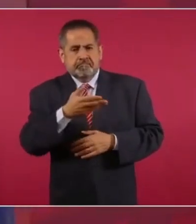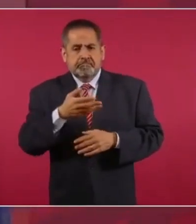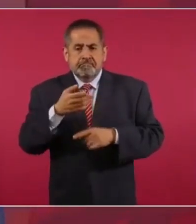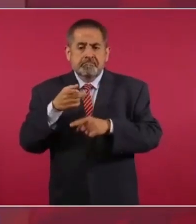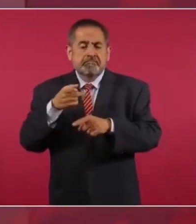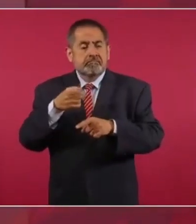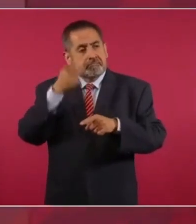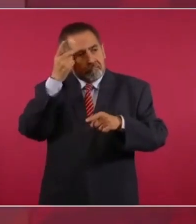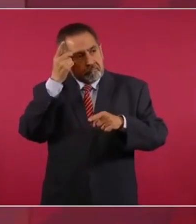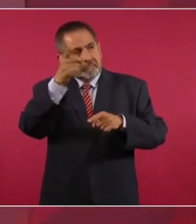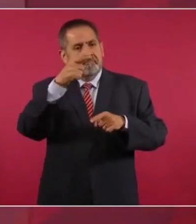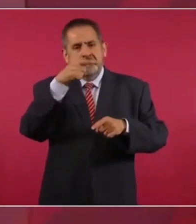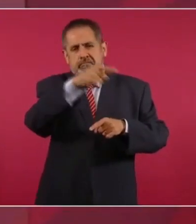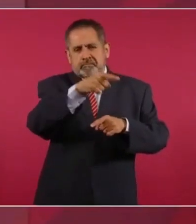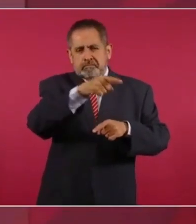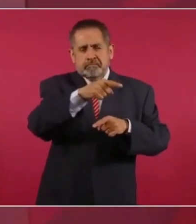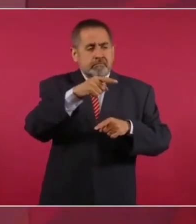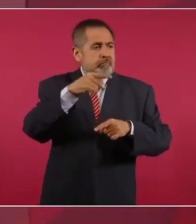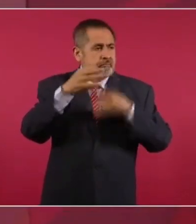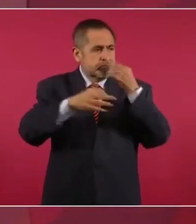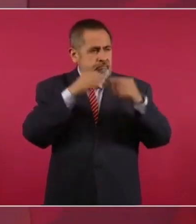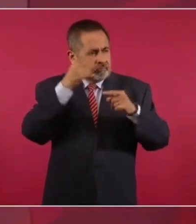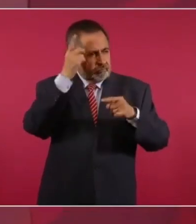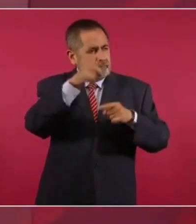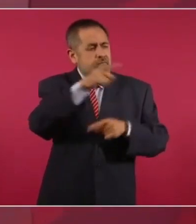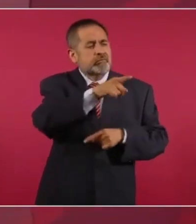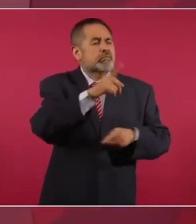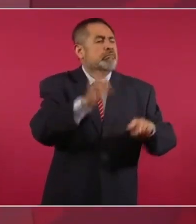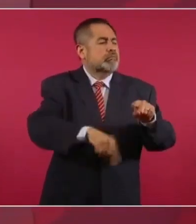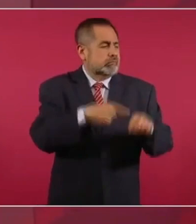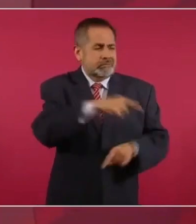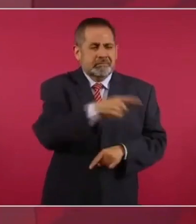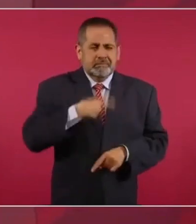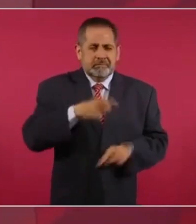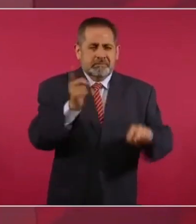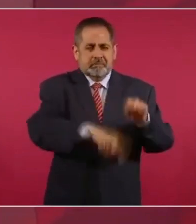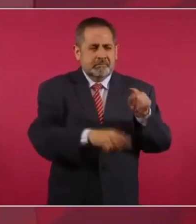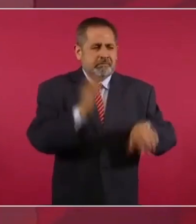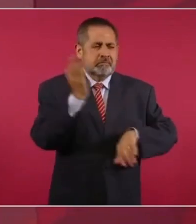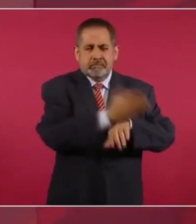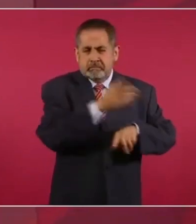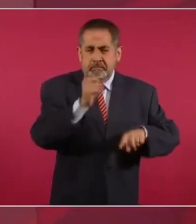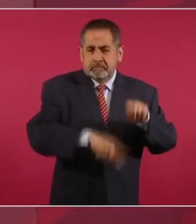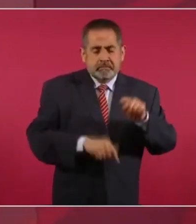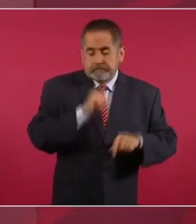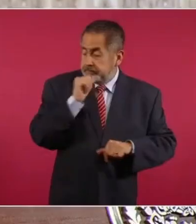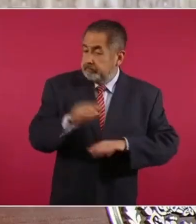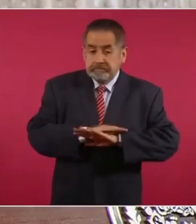al dueño de un medio de comunicación que censure un periodista.